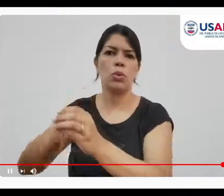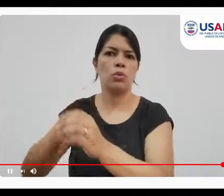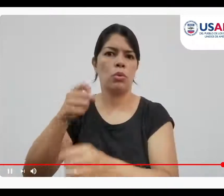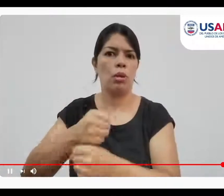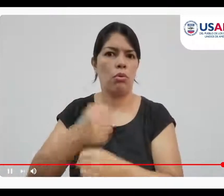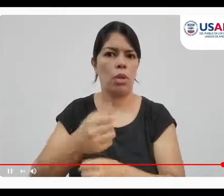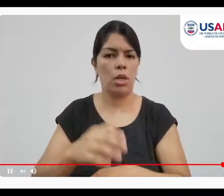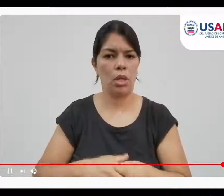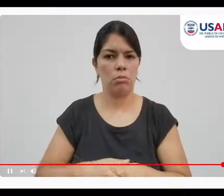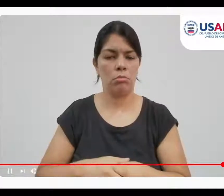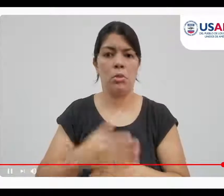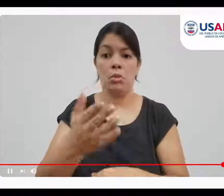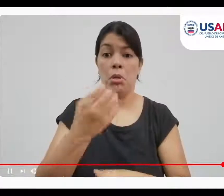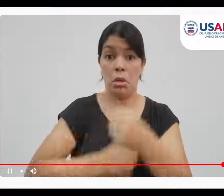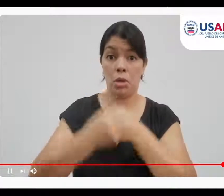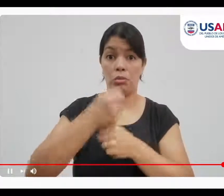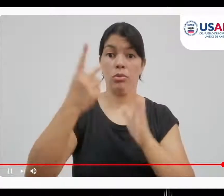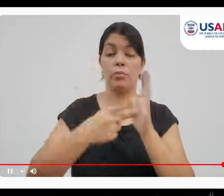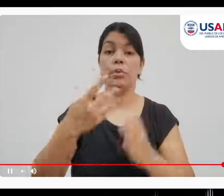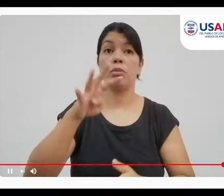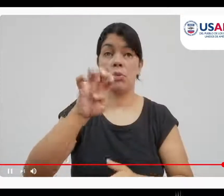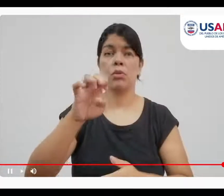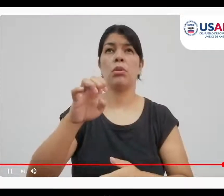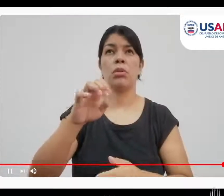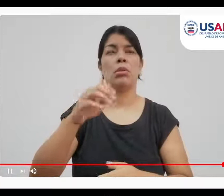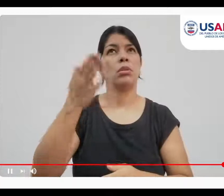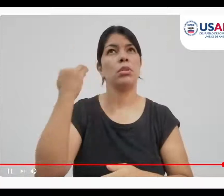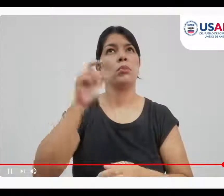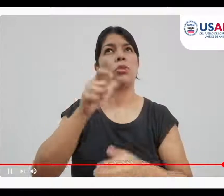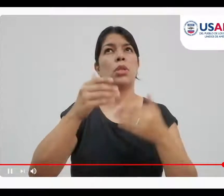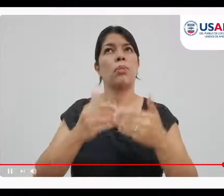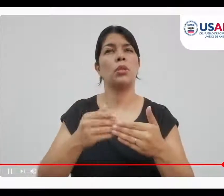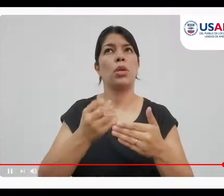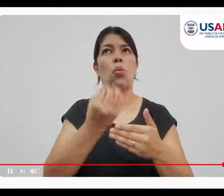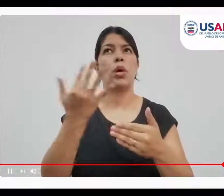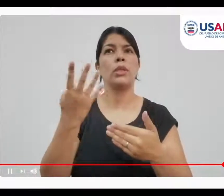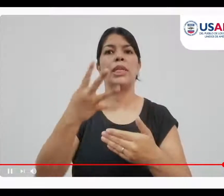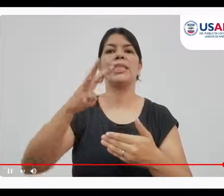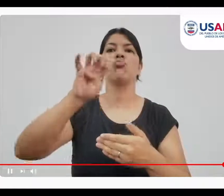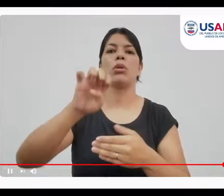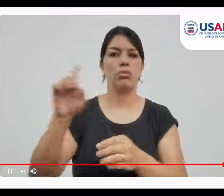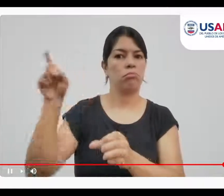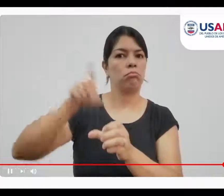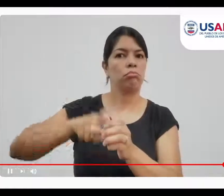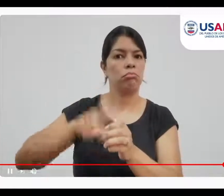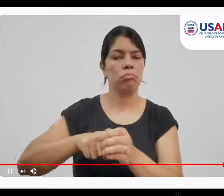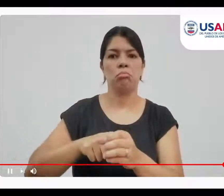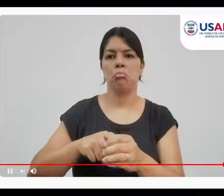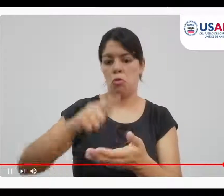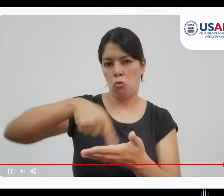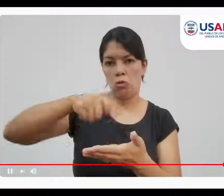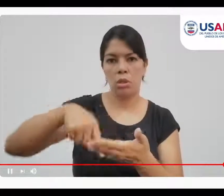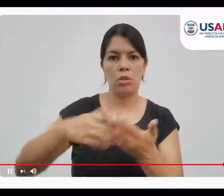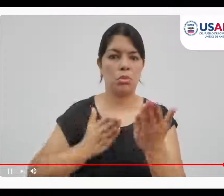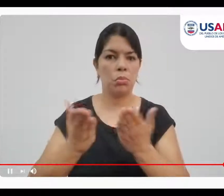2019 alcanzamos a tener empleadas 19 personas con discapacidad, empleadas con un contrato